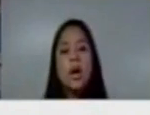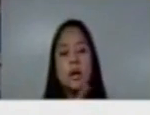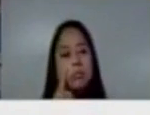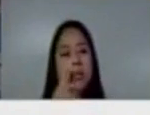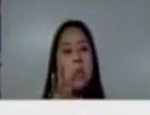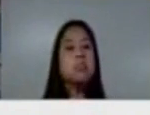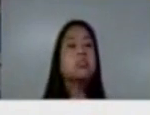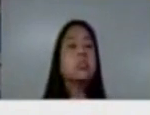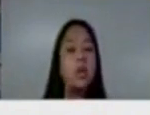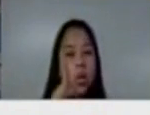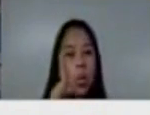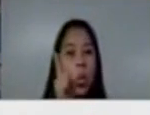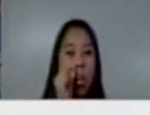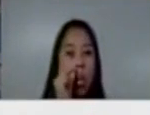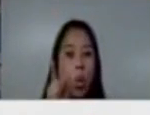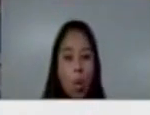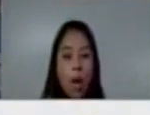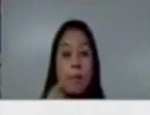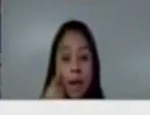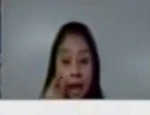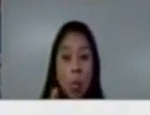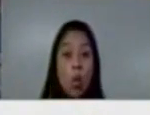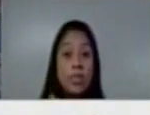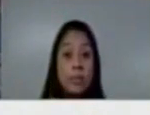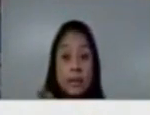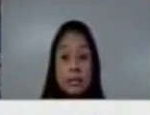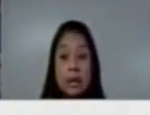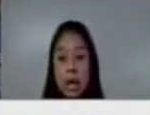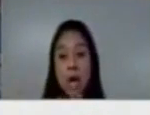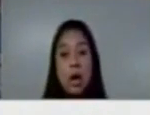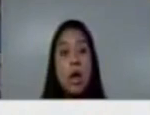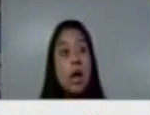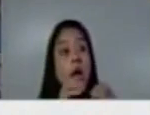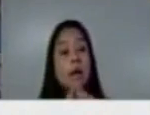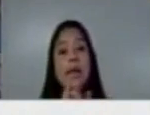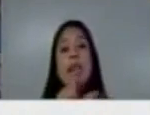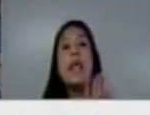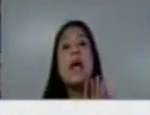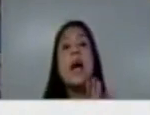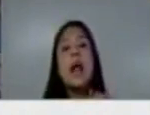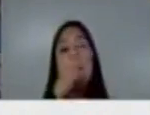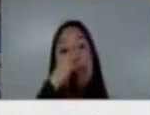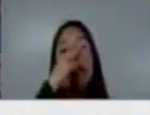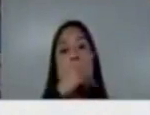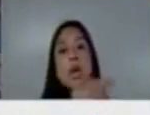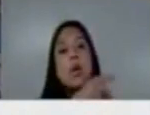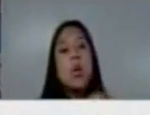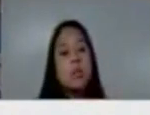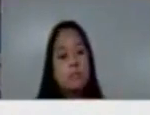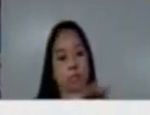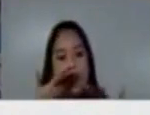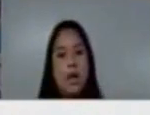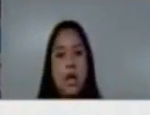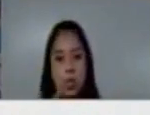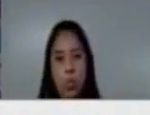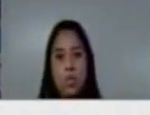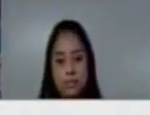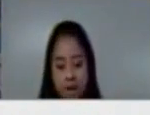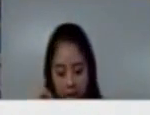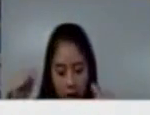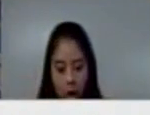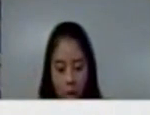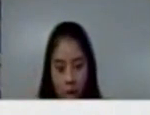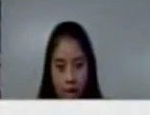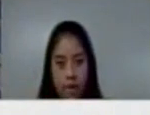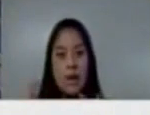un extraditable guatemalteco ilegalmente en México y México nos lo entregó y ahora está sujeto a